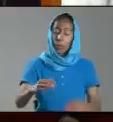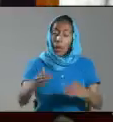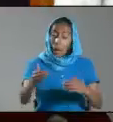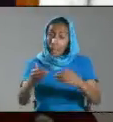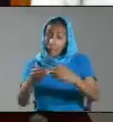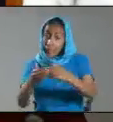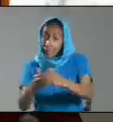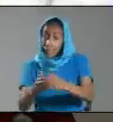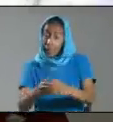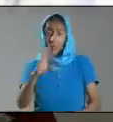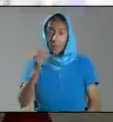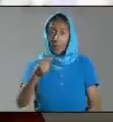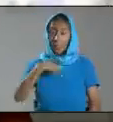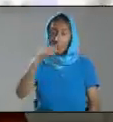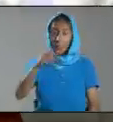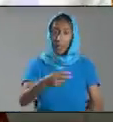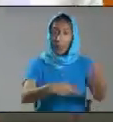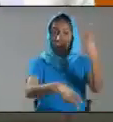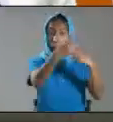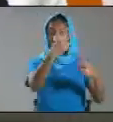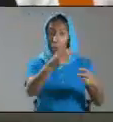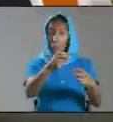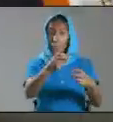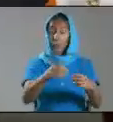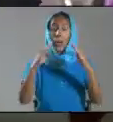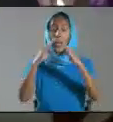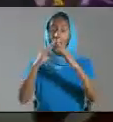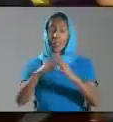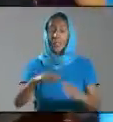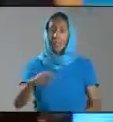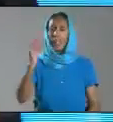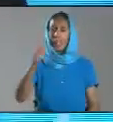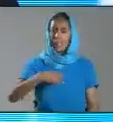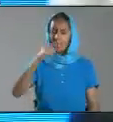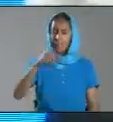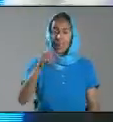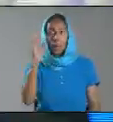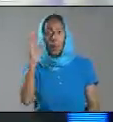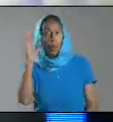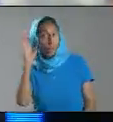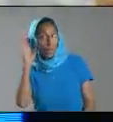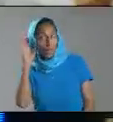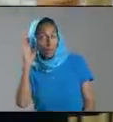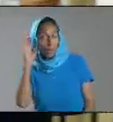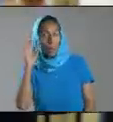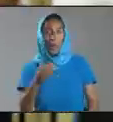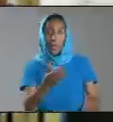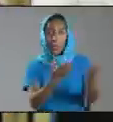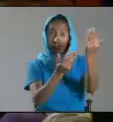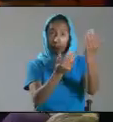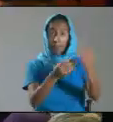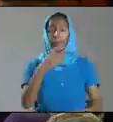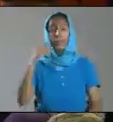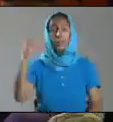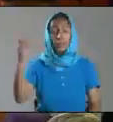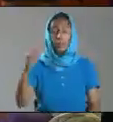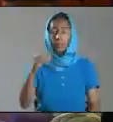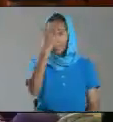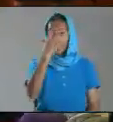están volviendo a casa, que están oyendo el llamado de Dios, el llamado del Espíritu Santo